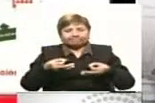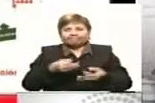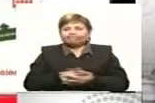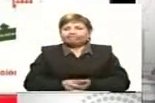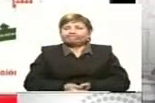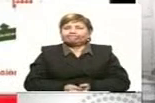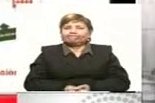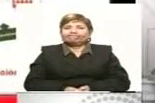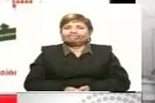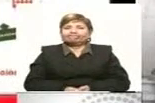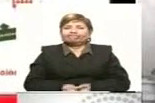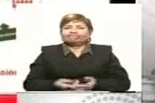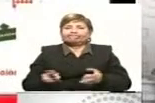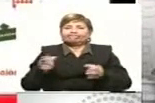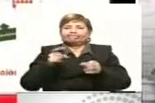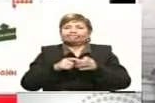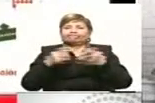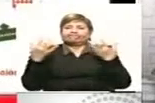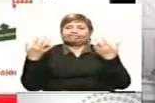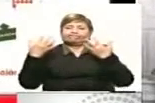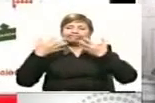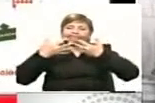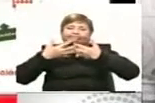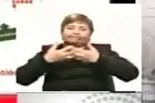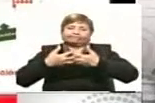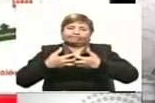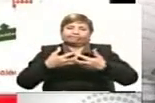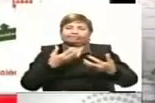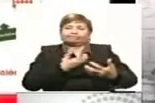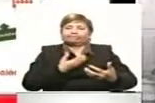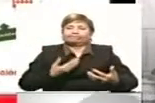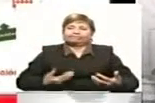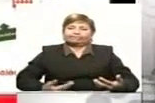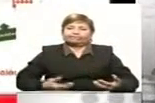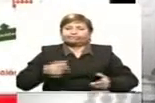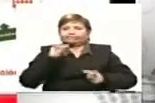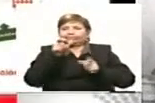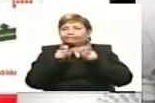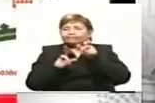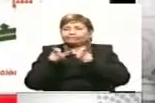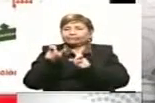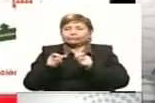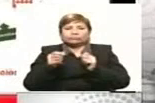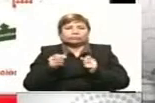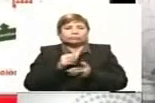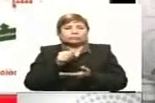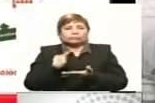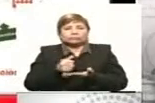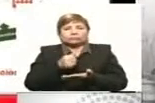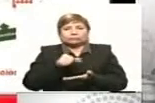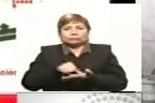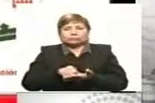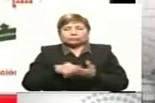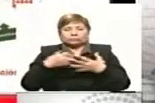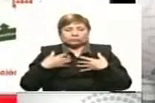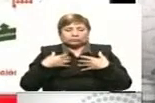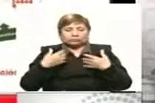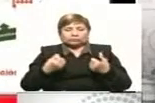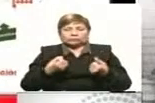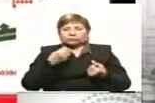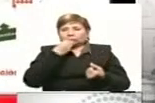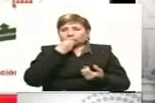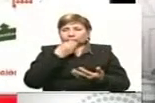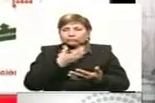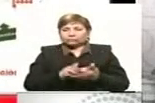de intervención articulada del Estado sobre las condiciones de vida de la población como un elemento central para lograr la salud y el bienestar,